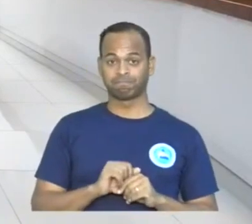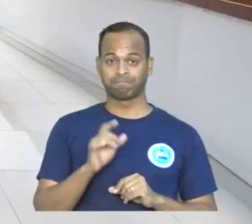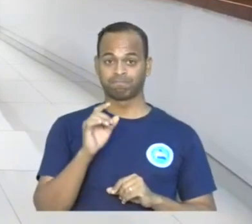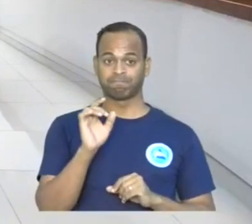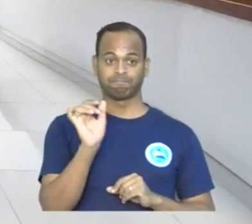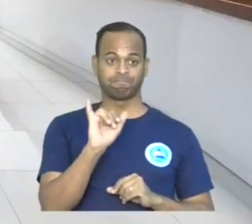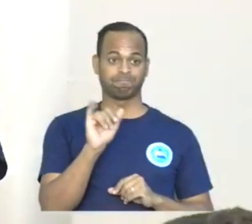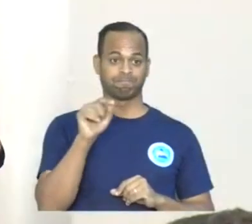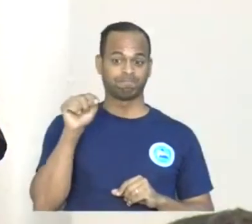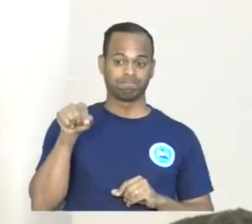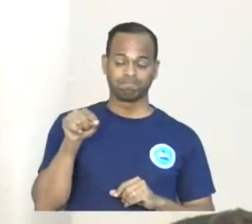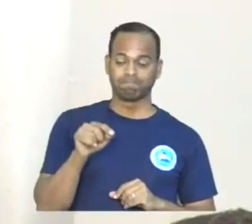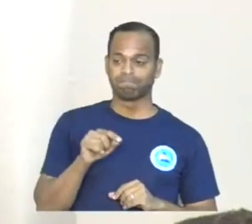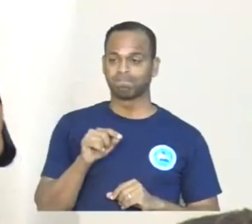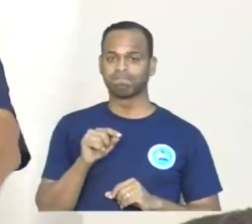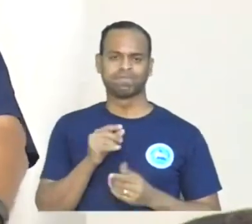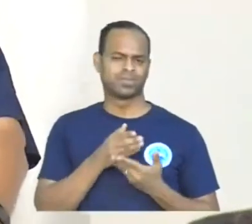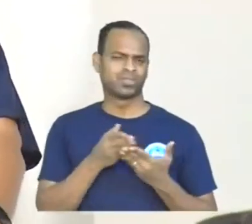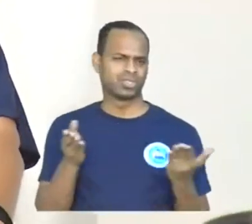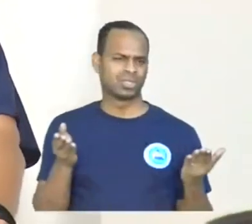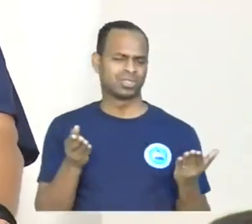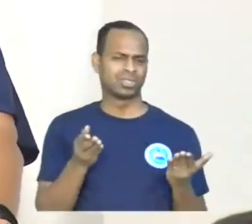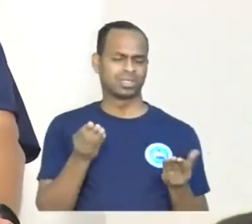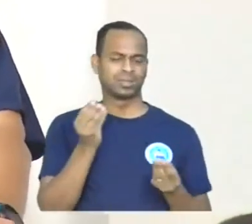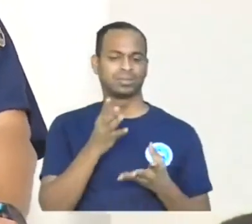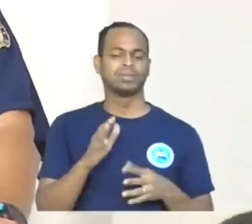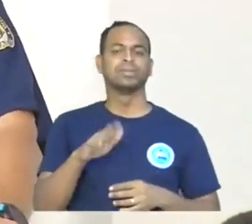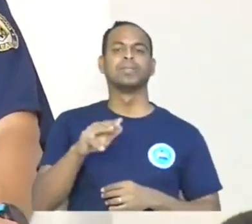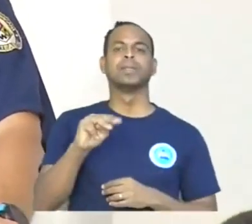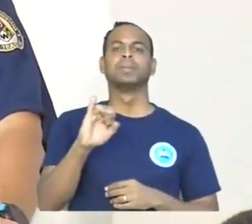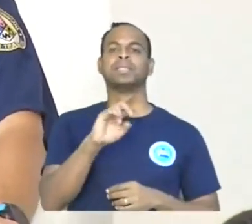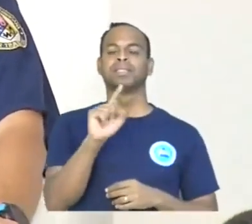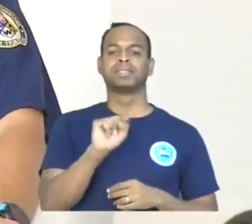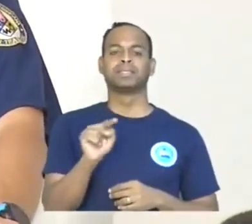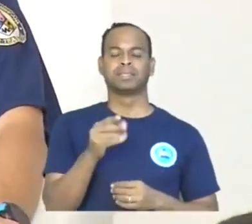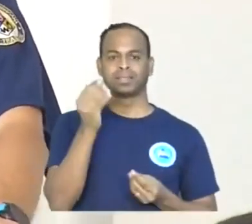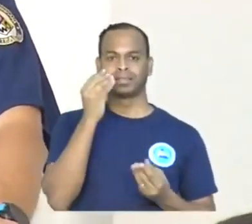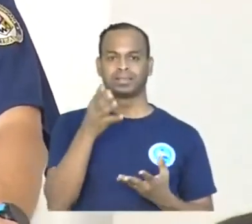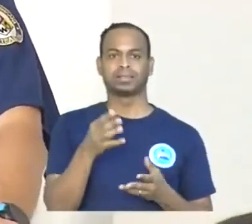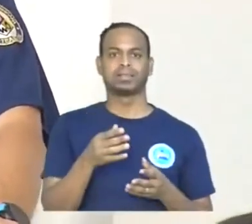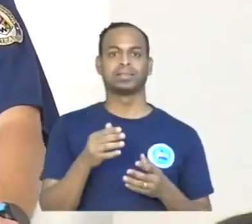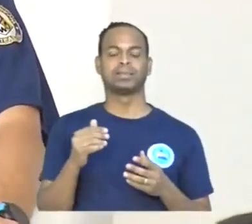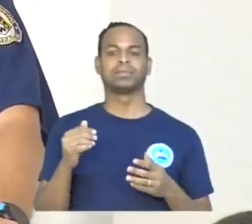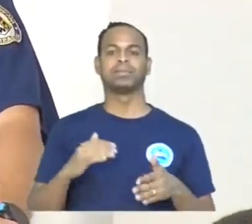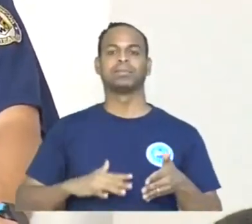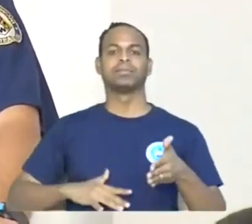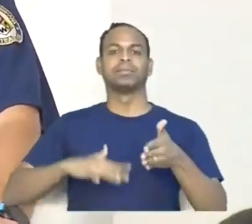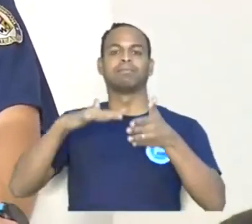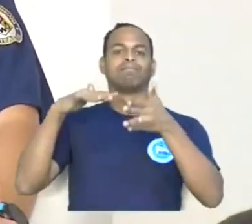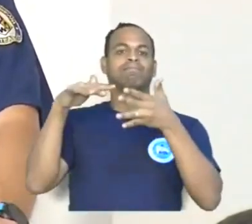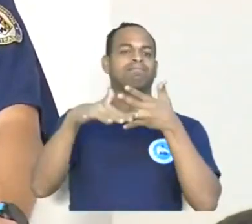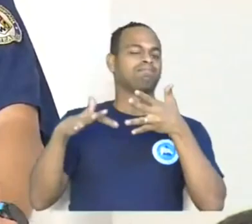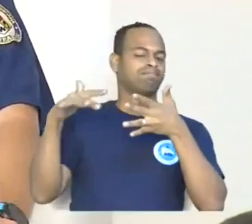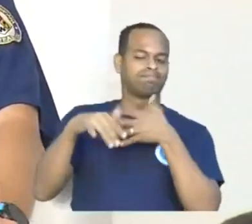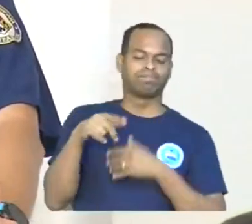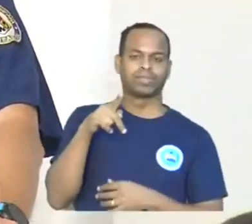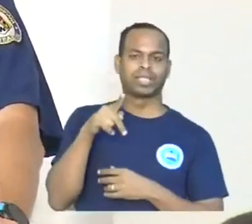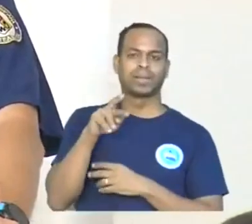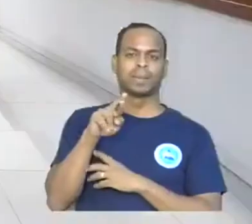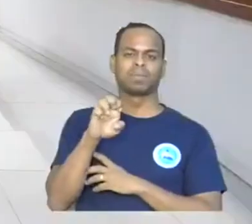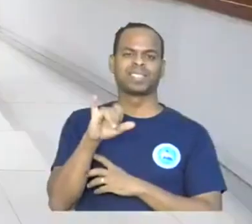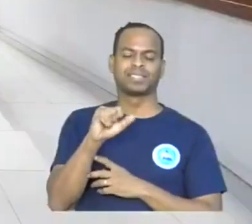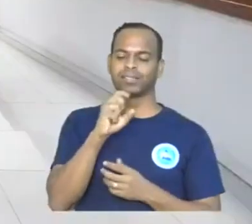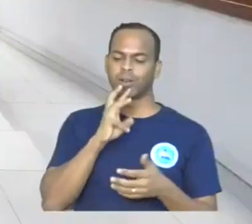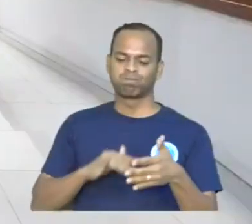como la Oficina Nacional de Meteorología, y a ustedes también, los comunicadores. Mende, no podemos dejar las presas. Están Mende. Acá. Es importante, las presas, Mende. Sí,